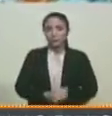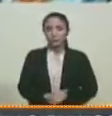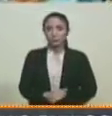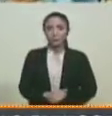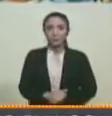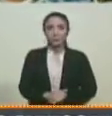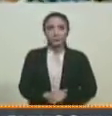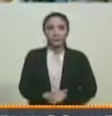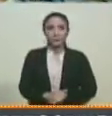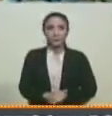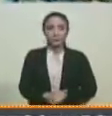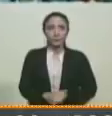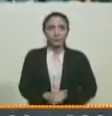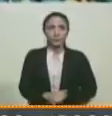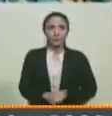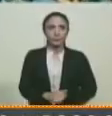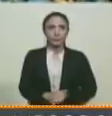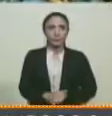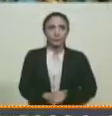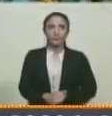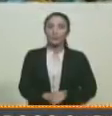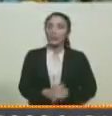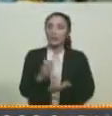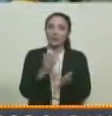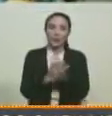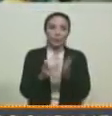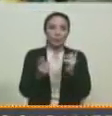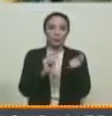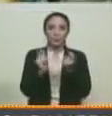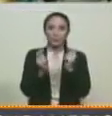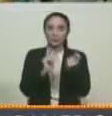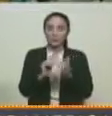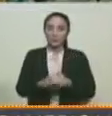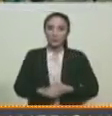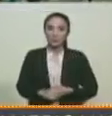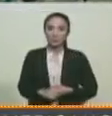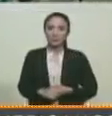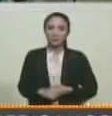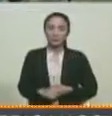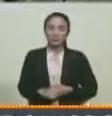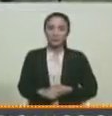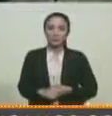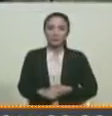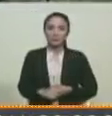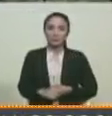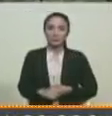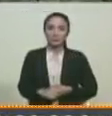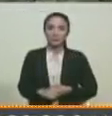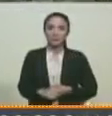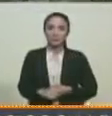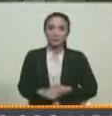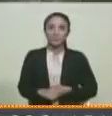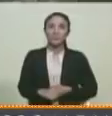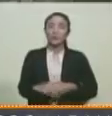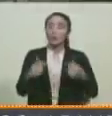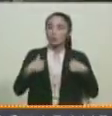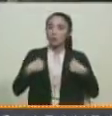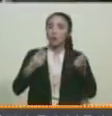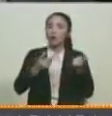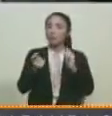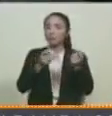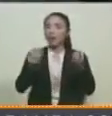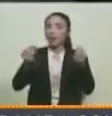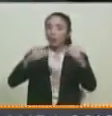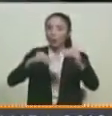políticos. Yo he hablado mucho con él. Con él acordé la mesa de diálogo que sentamos